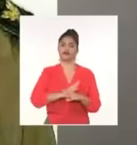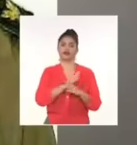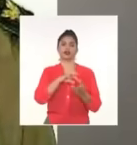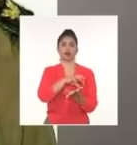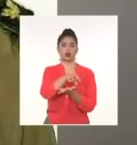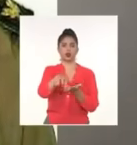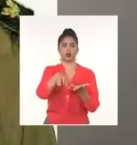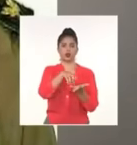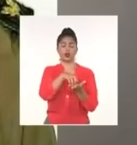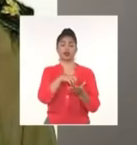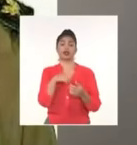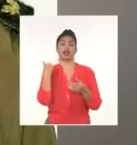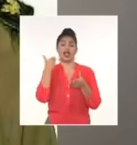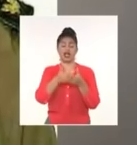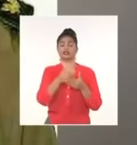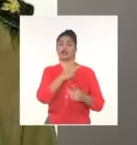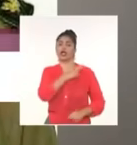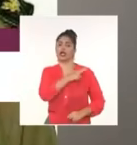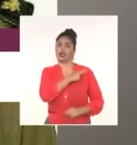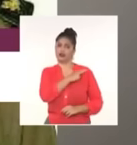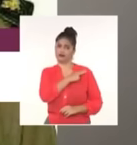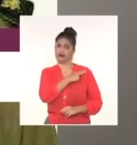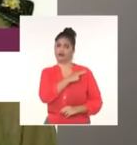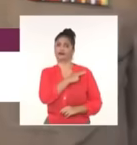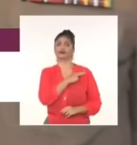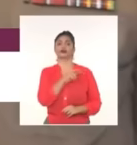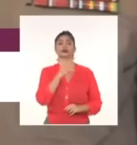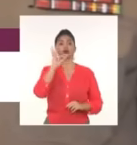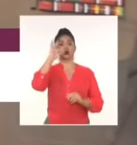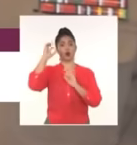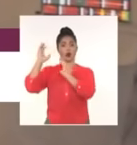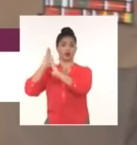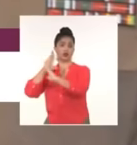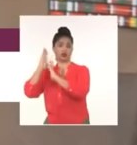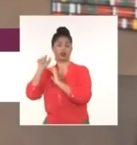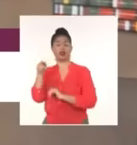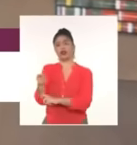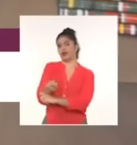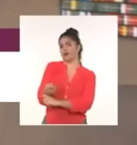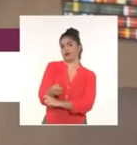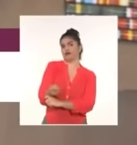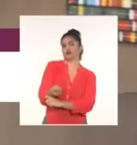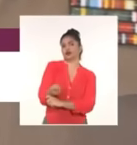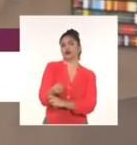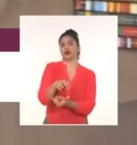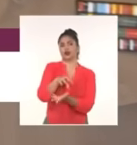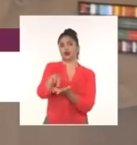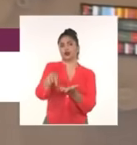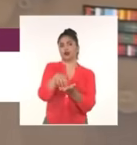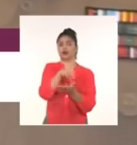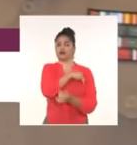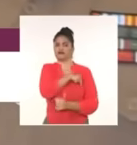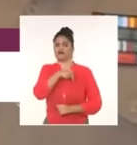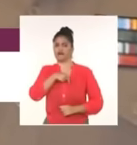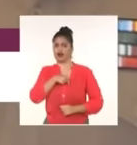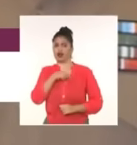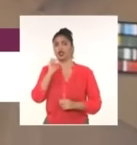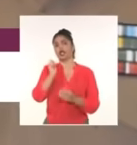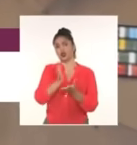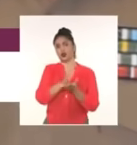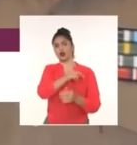artillería de este mando. En el territorio occidental ejerció la docencia en las academias de las FARC General Máximo Gómez